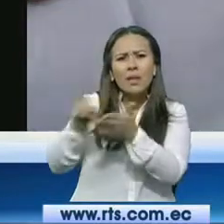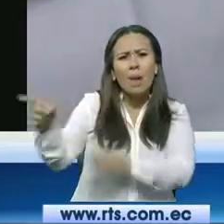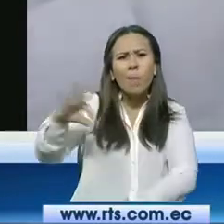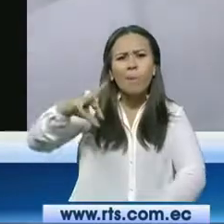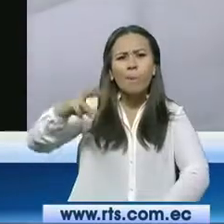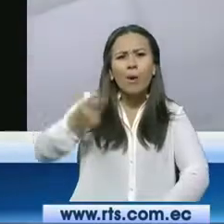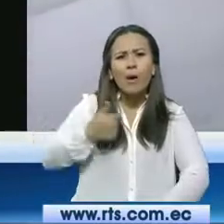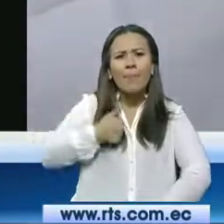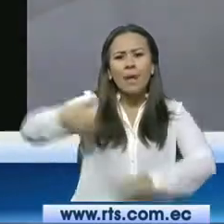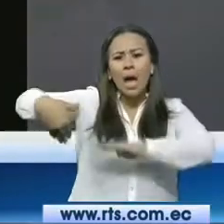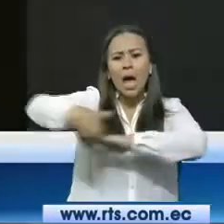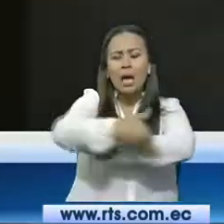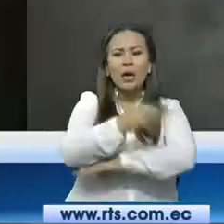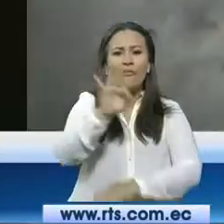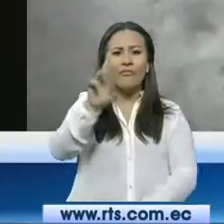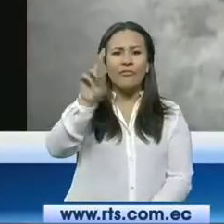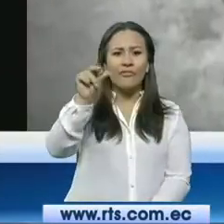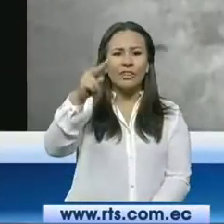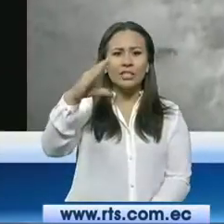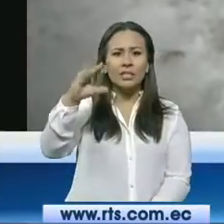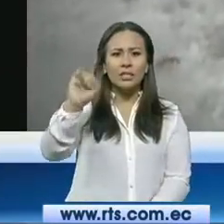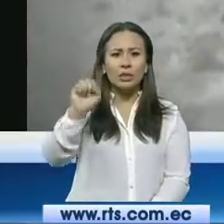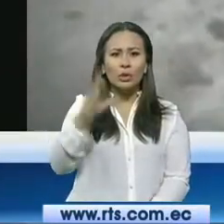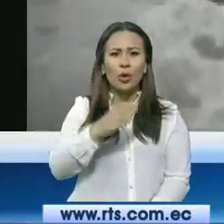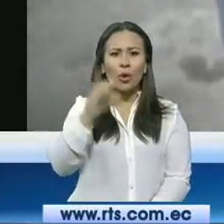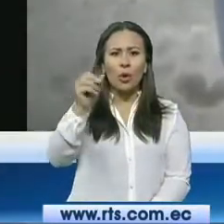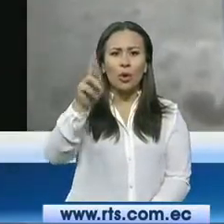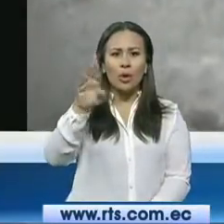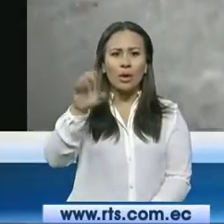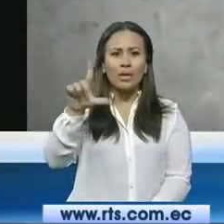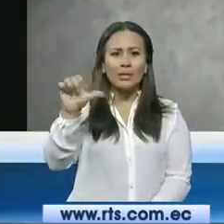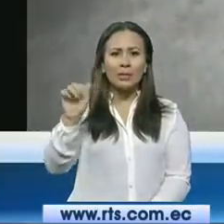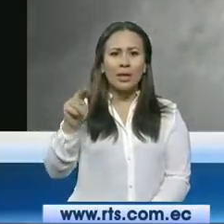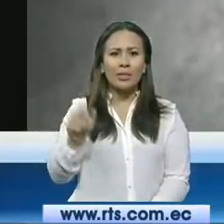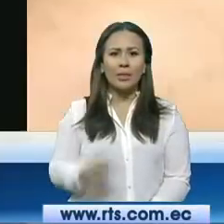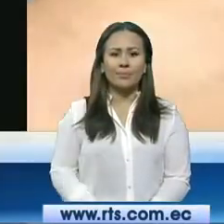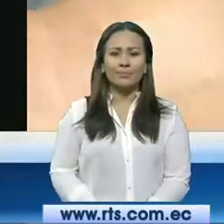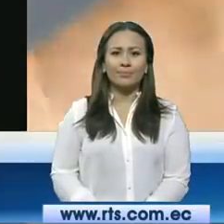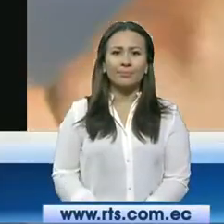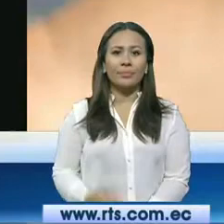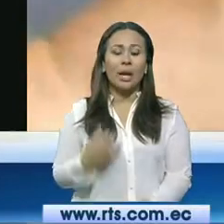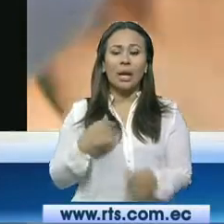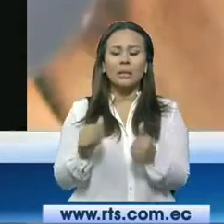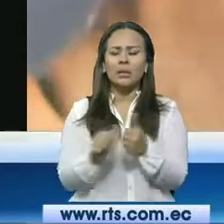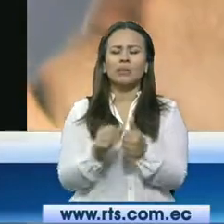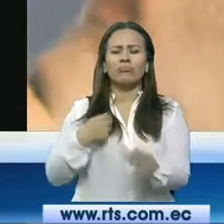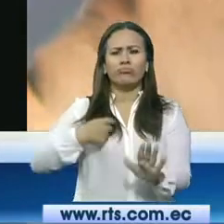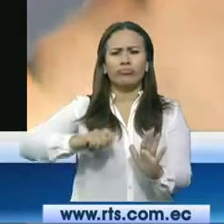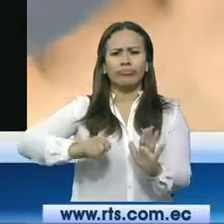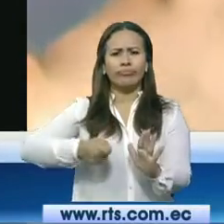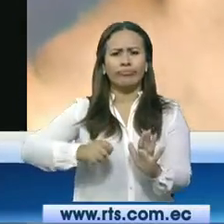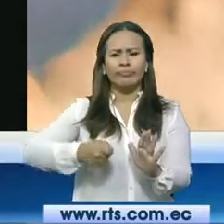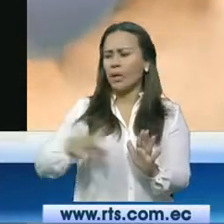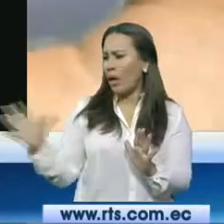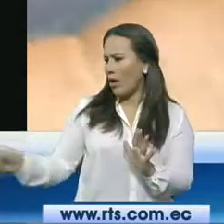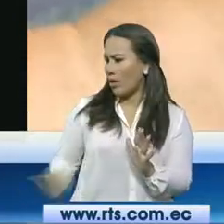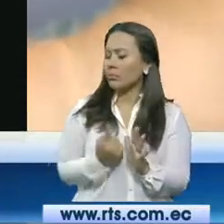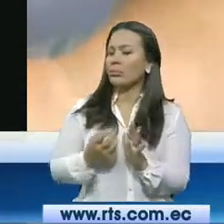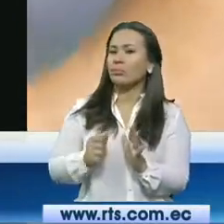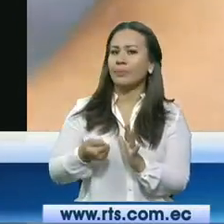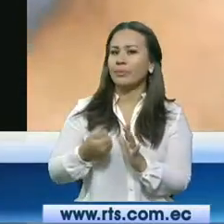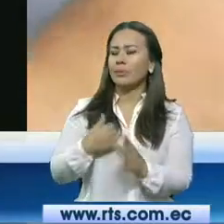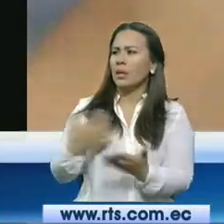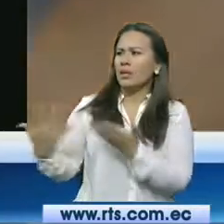avenida Francisco de Orellana. Me pidió una carrera y ya llegando al sector me apagó el carro y forcejé con él un momento